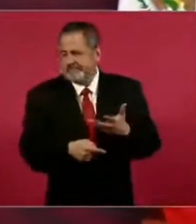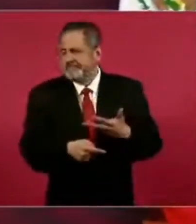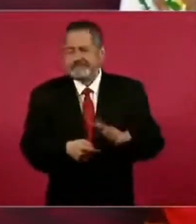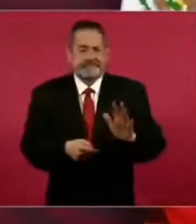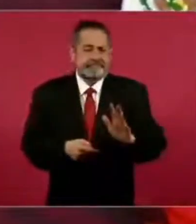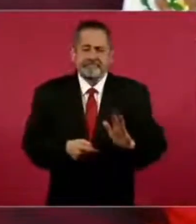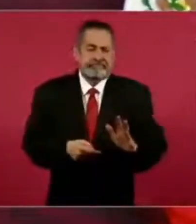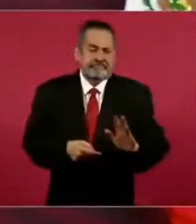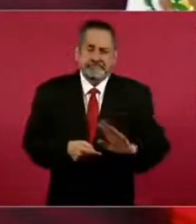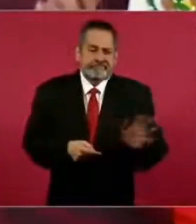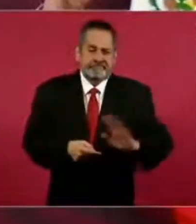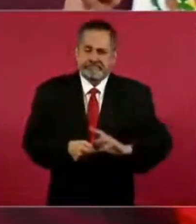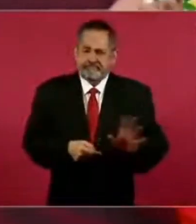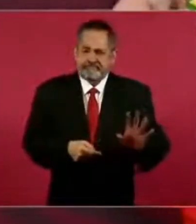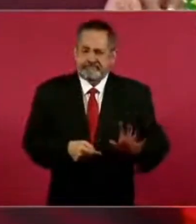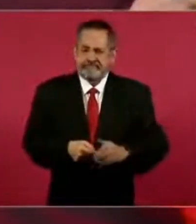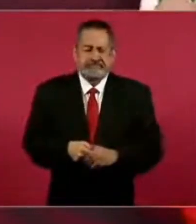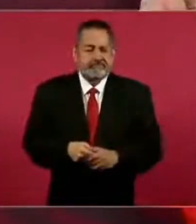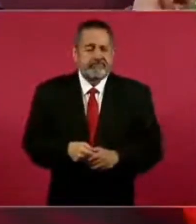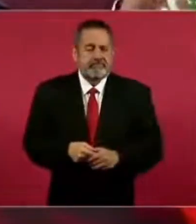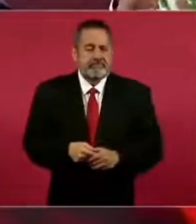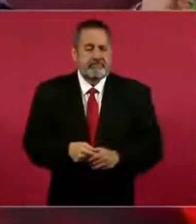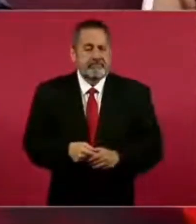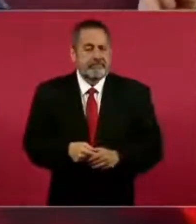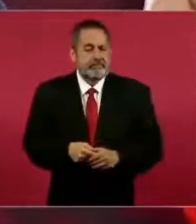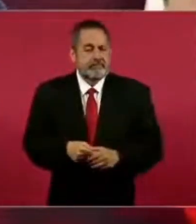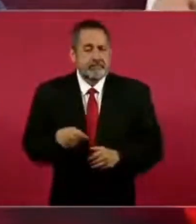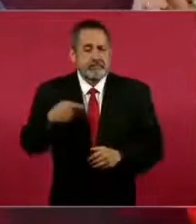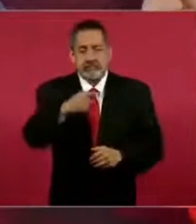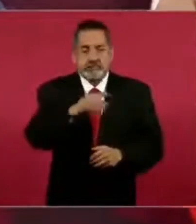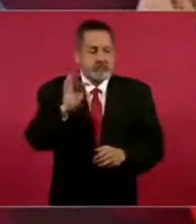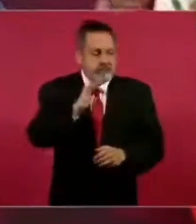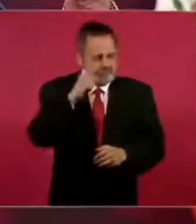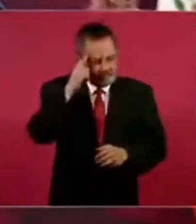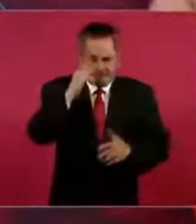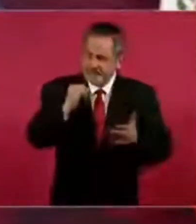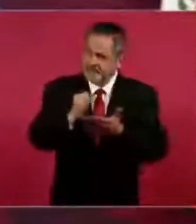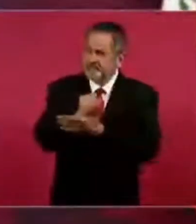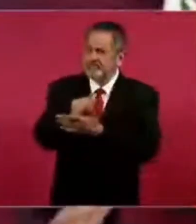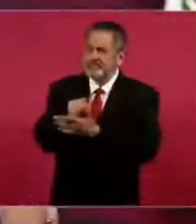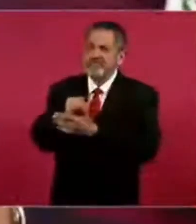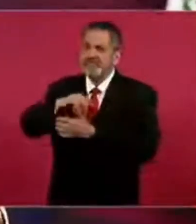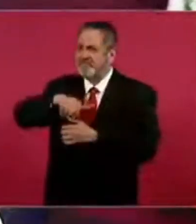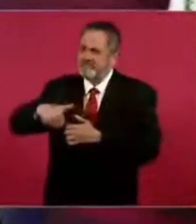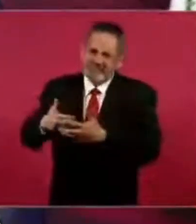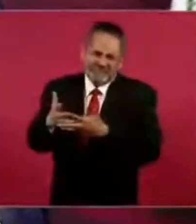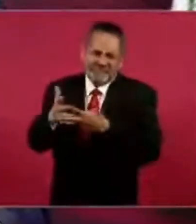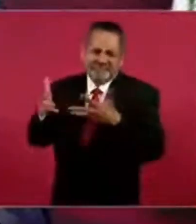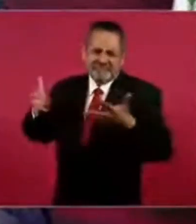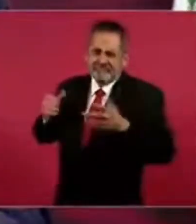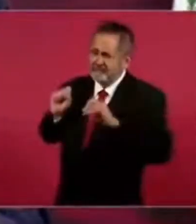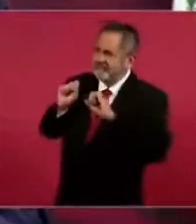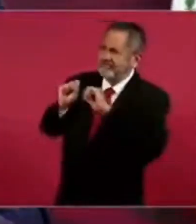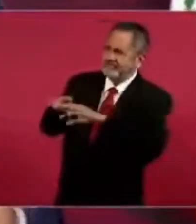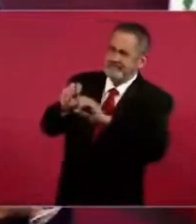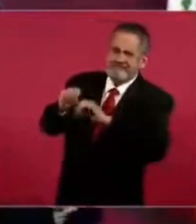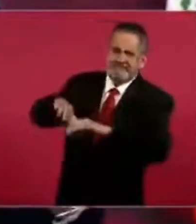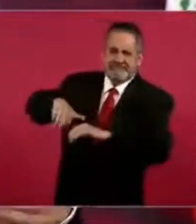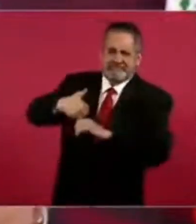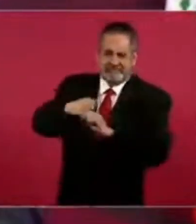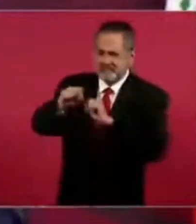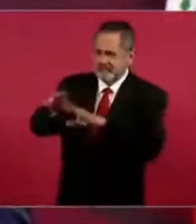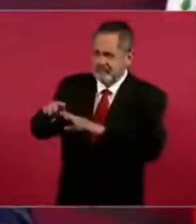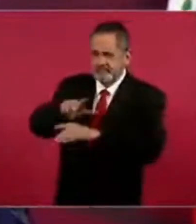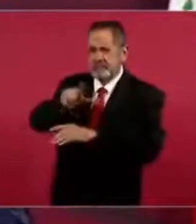Entonces, si se decide tener un almacén y distribuir los medicamentos, pues les